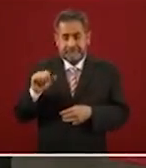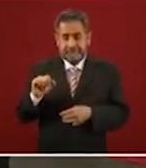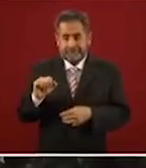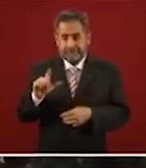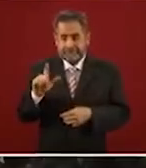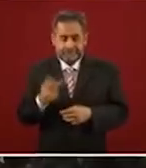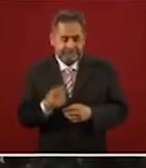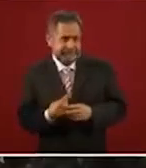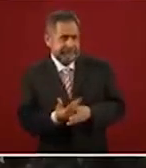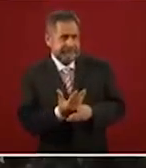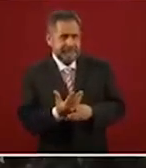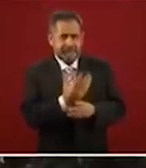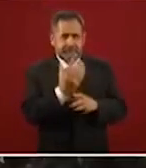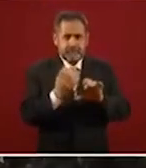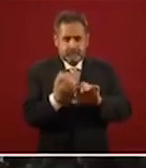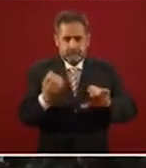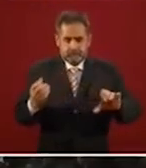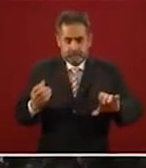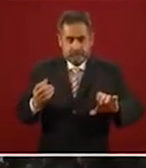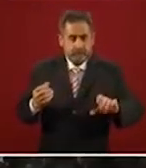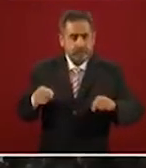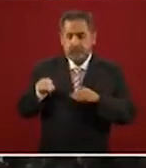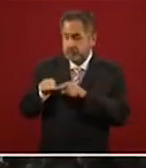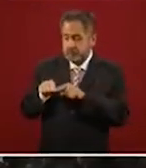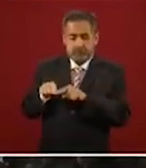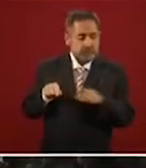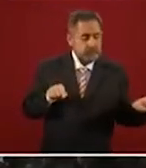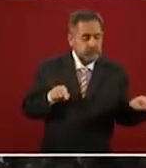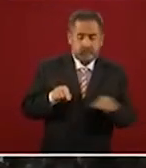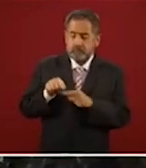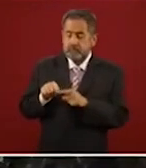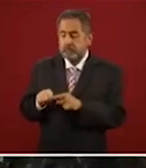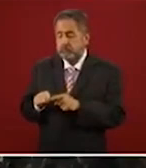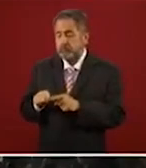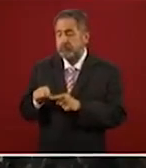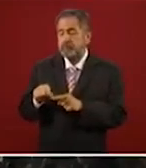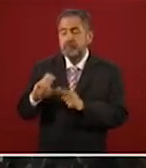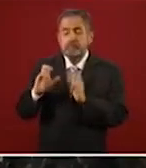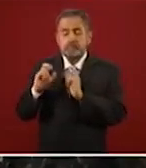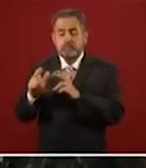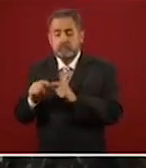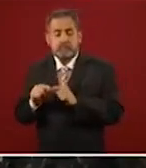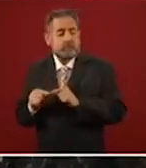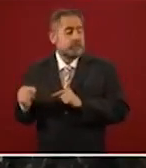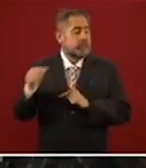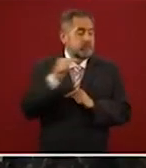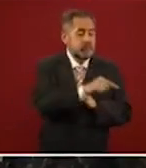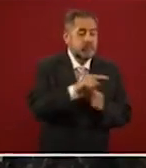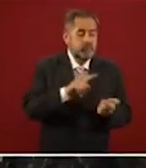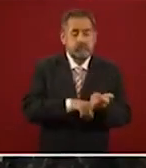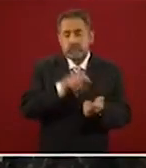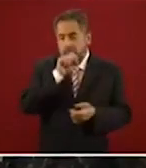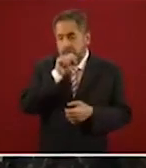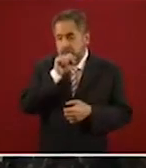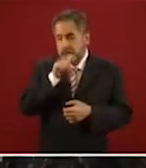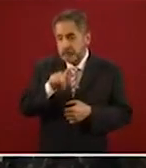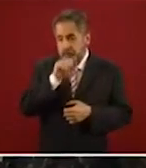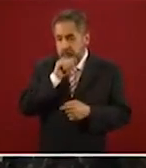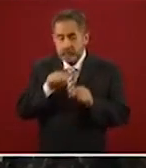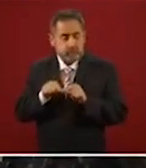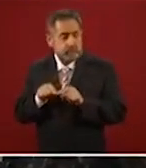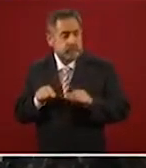dentro del ducto este es un ducto que corre desde reforma chiapas hasta zapotlanejo jalisco es el